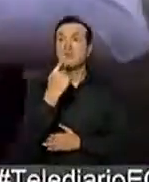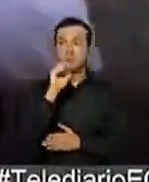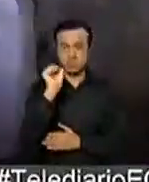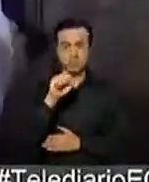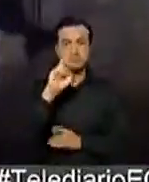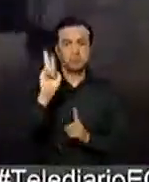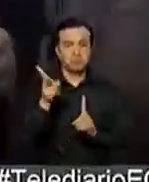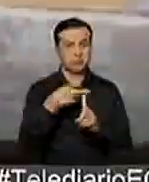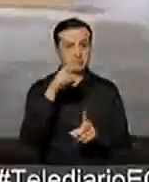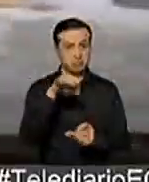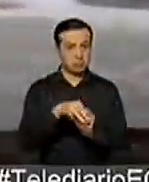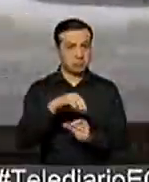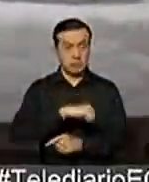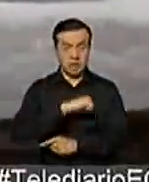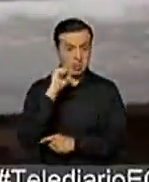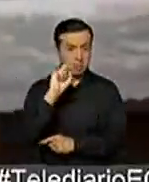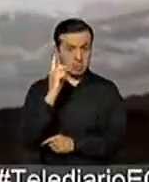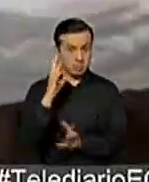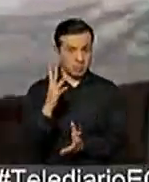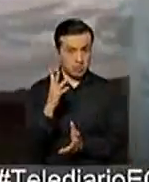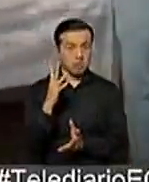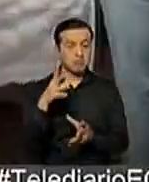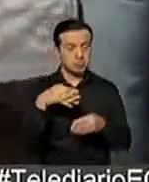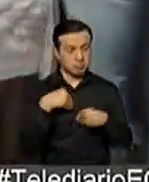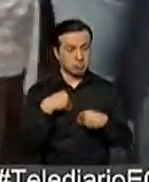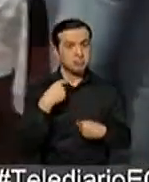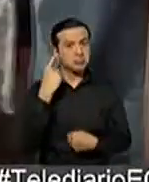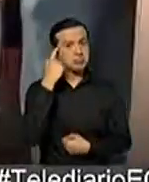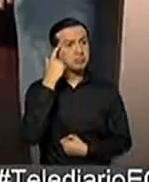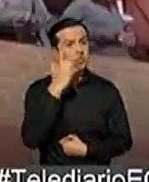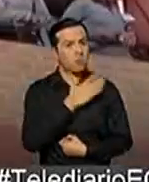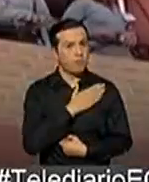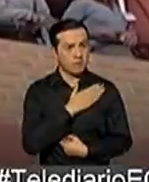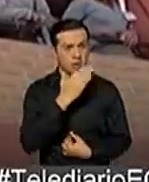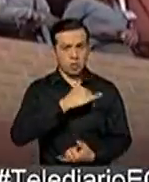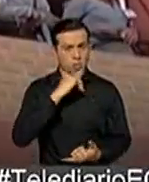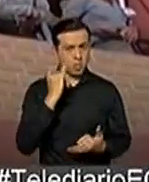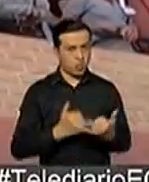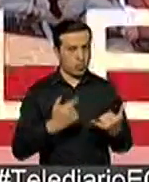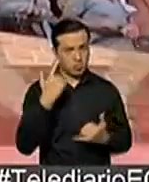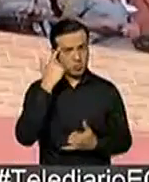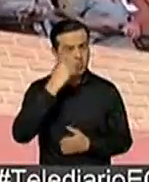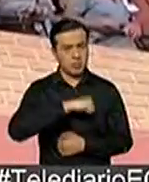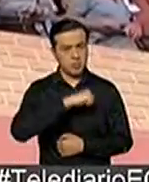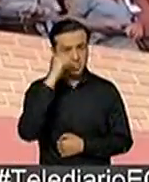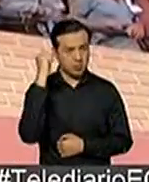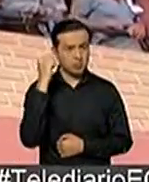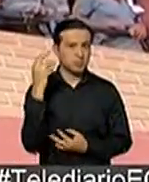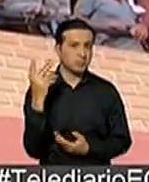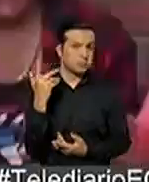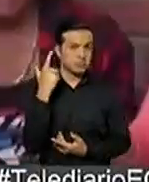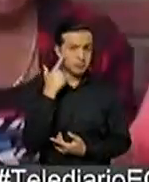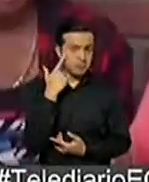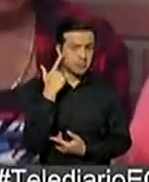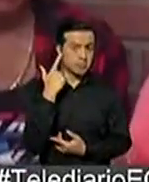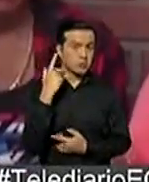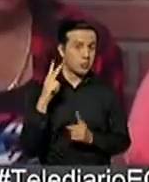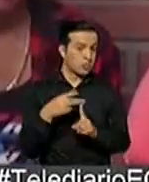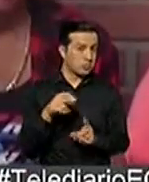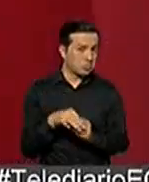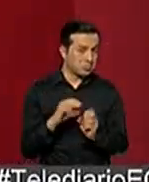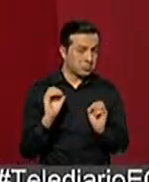segunda vuelta si no gana en primera, aunque confía que el recuento final le dé la victoria, sin esperar a otra ronda